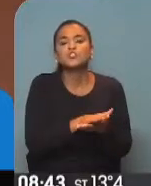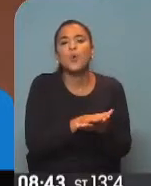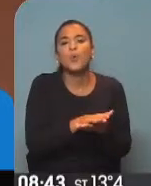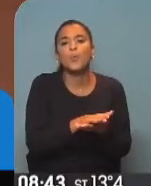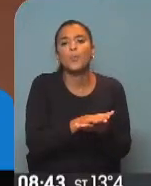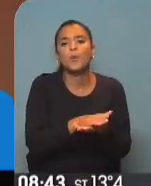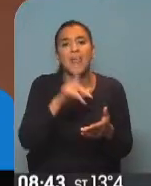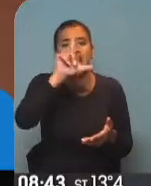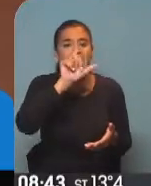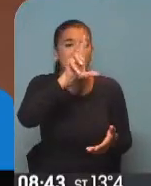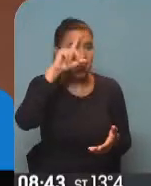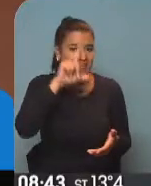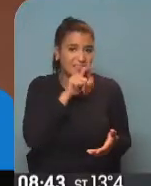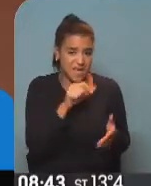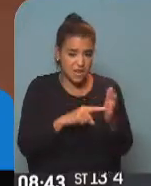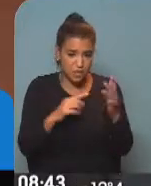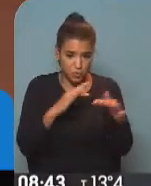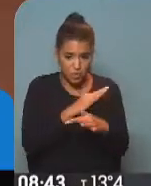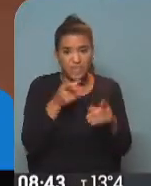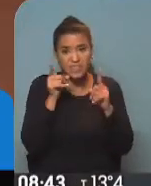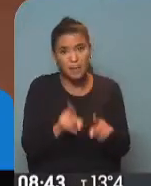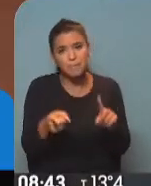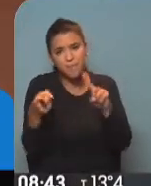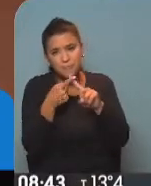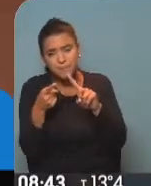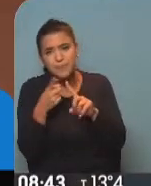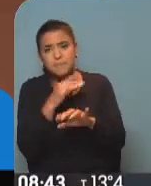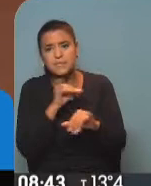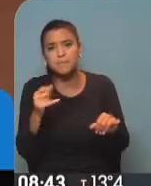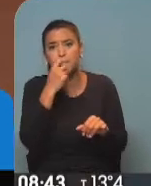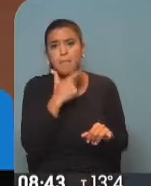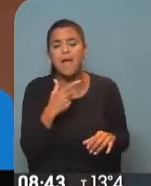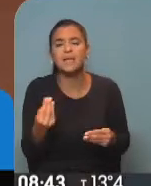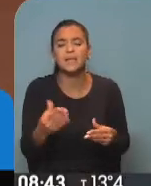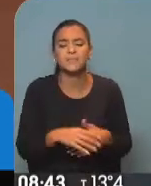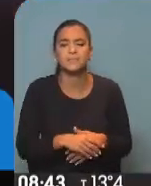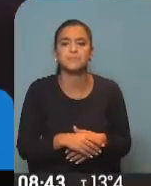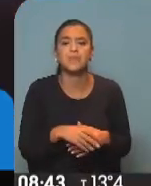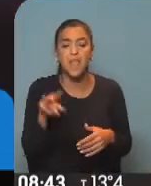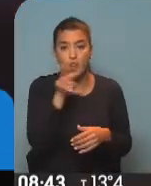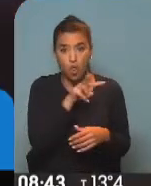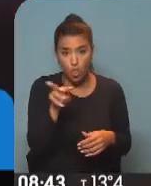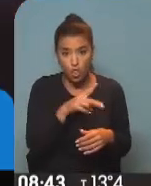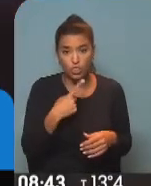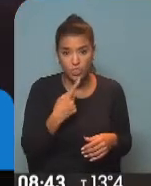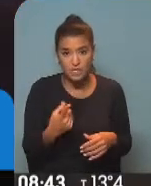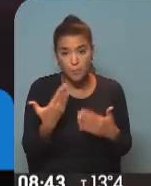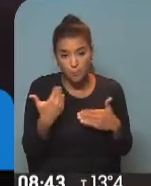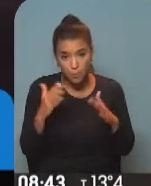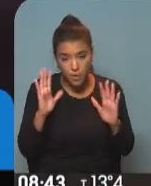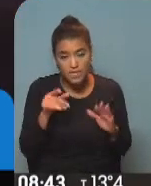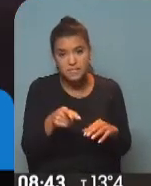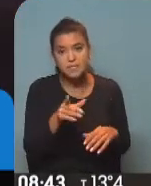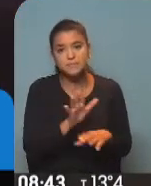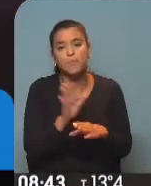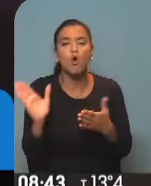larreta por un lado en la ciudad pero también en sintonía con el mensaje de presidente mauricio macri sí sí en ambos casos probablemente se trate de un